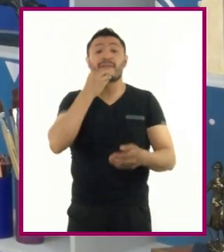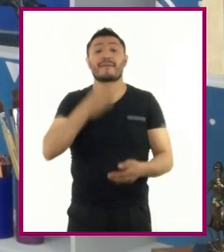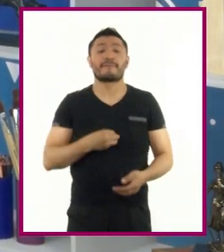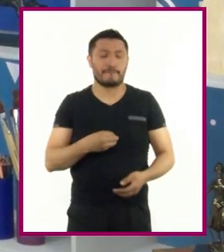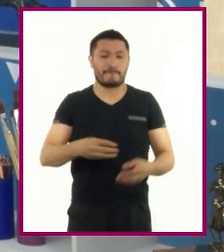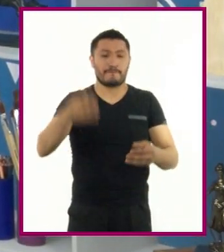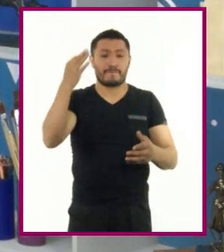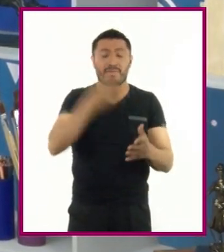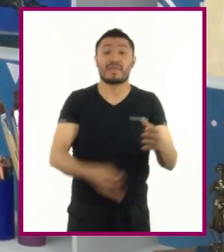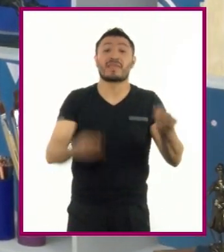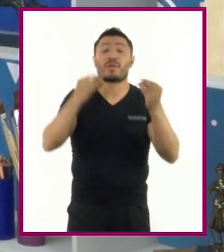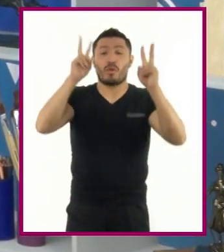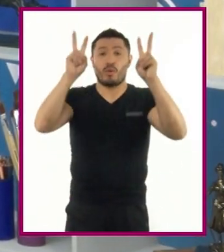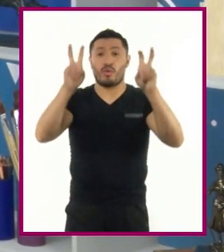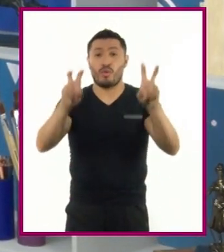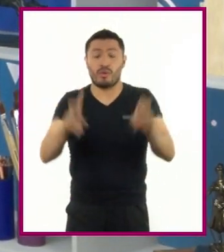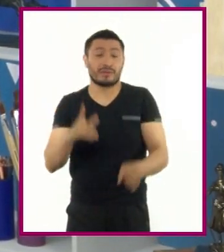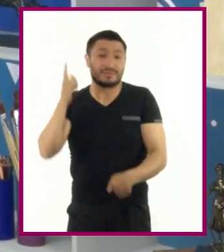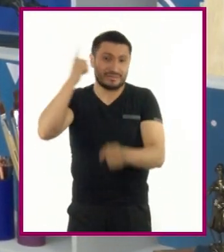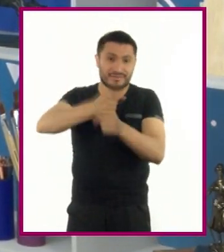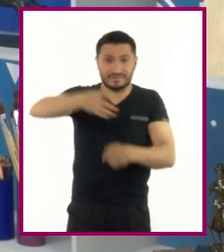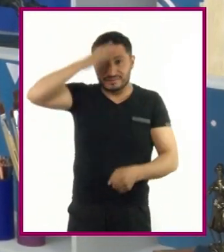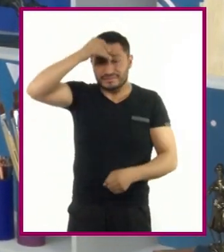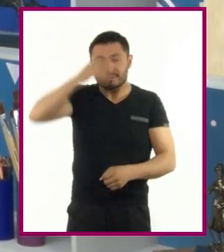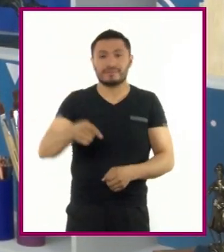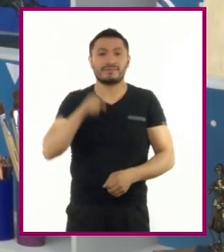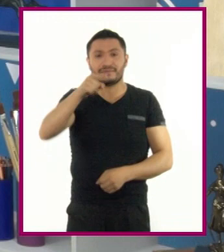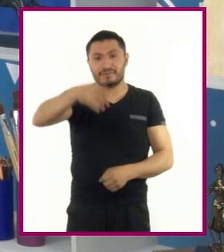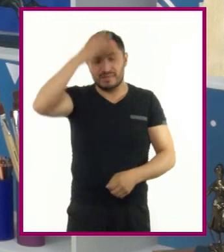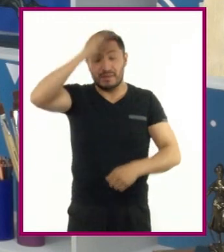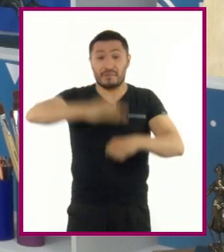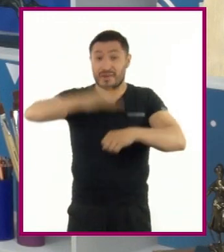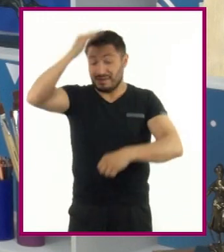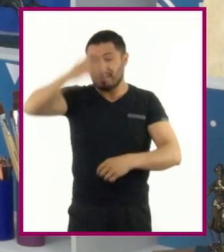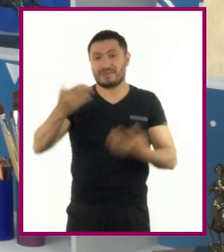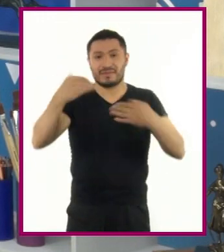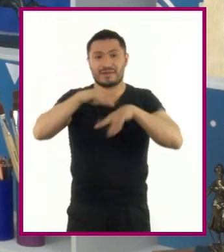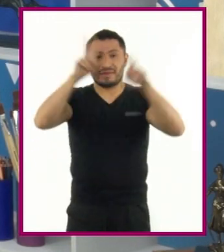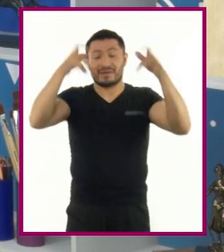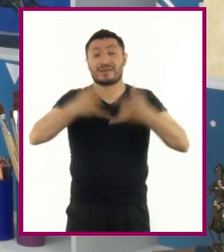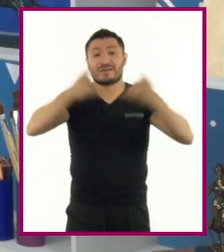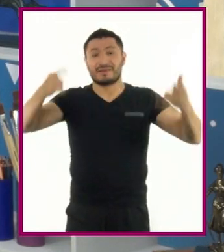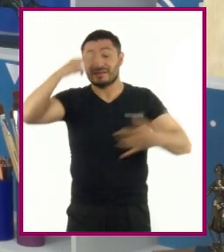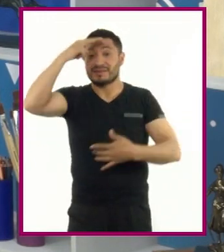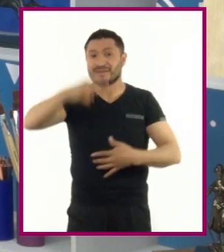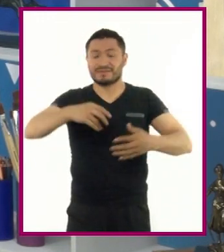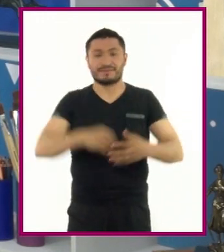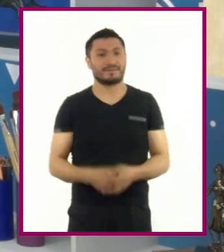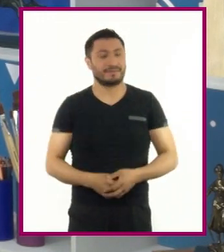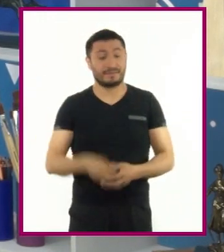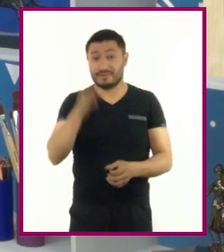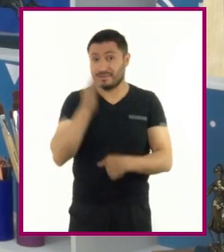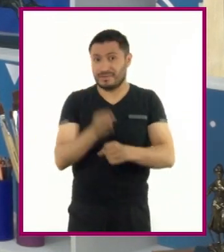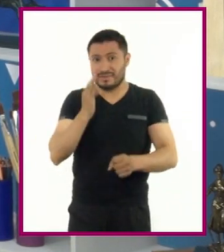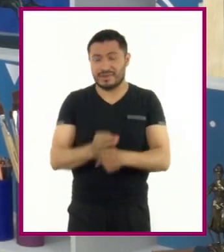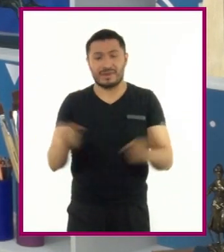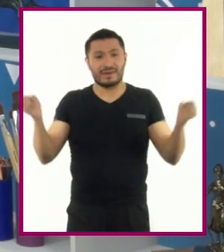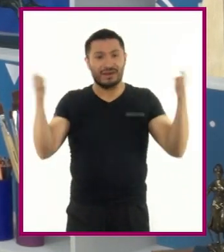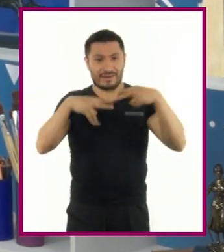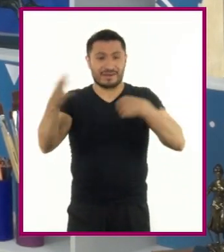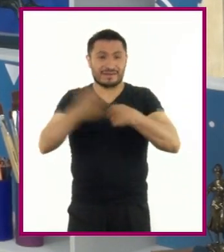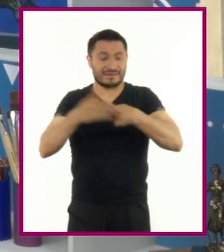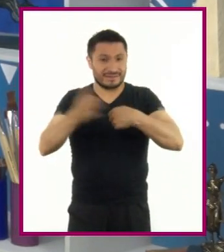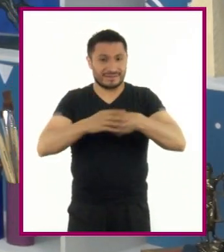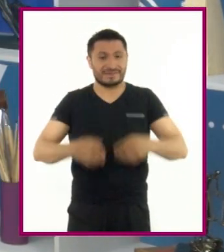hay muchos temas por descubrir, para seguir incrementando nuestro conocimiento de la historia de México. Por lo pronto, nos vemos hasta